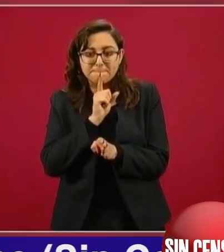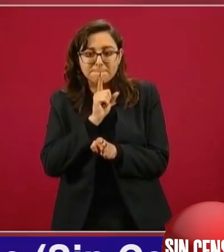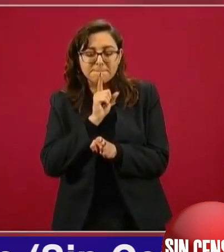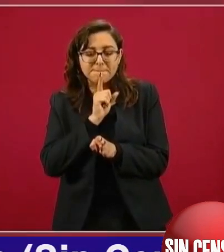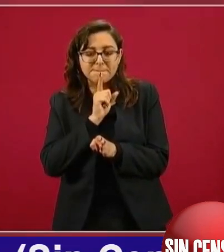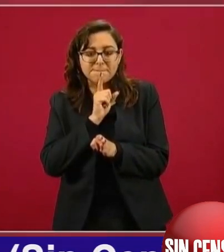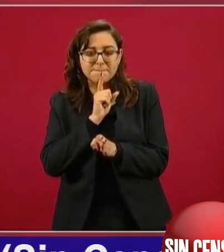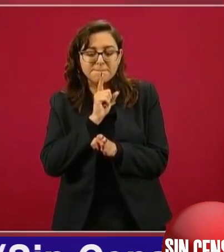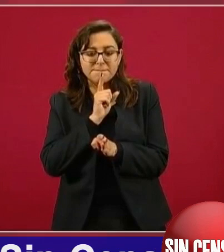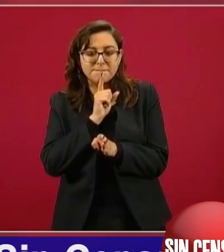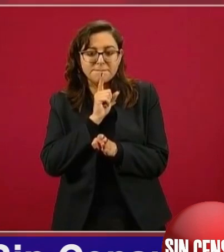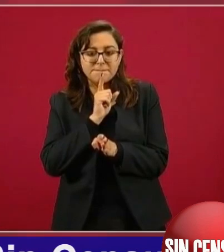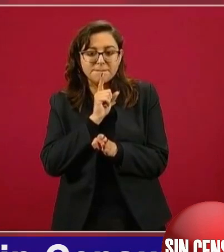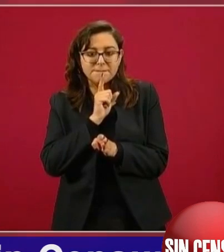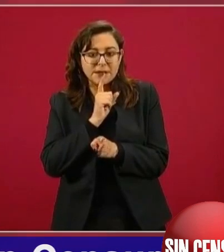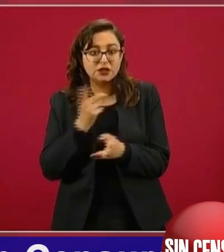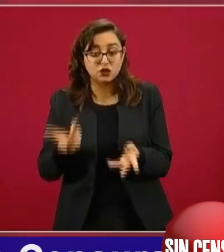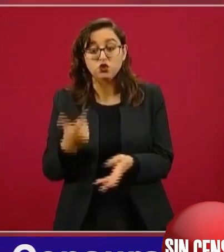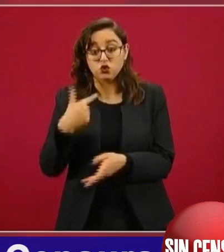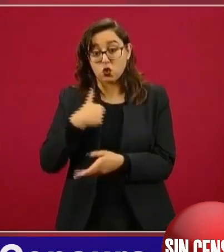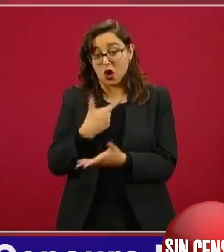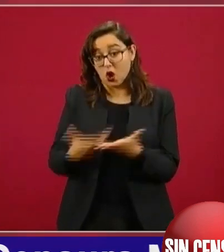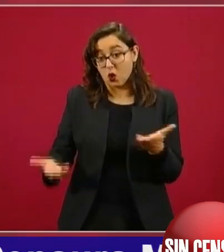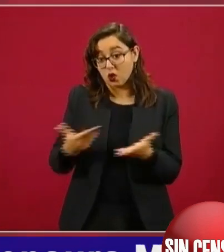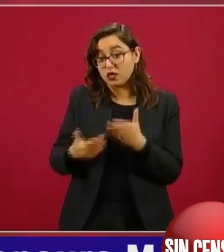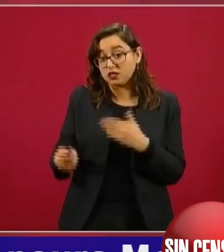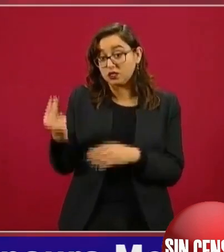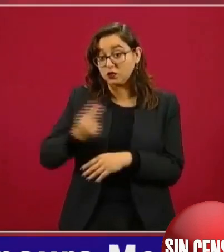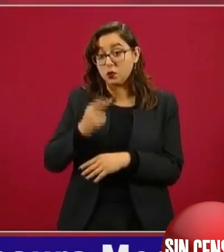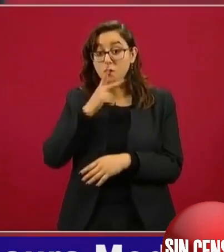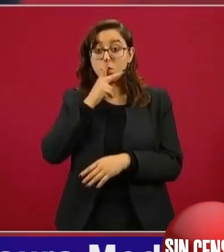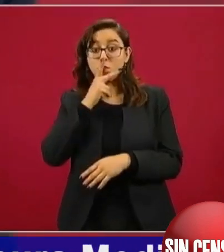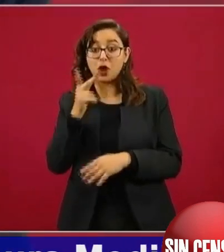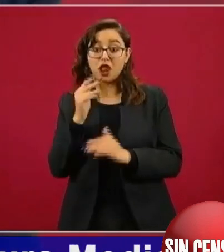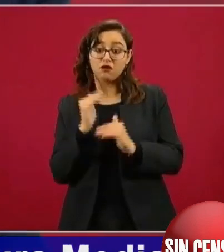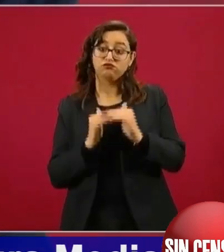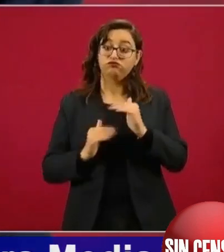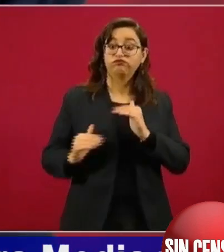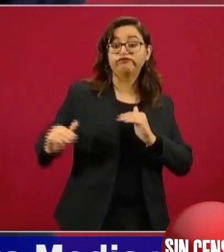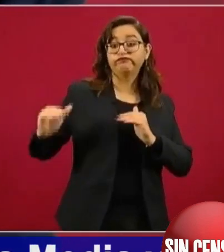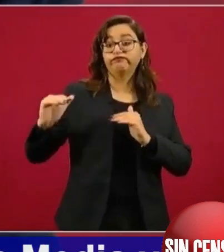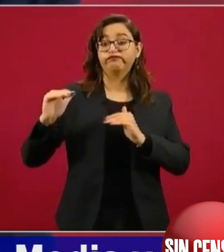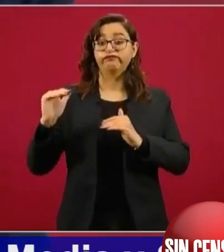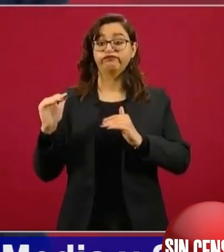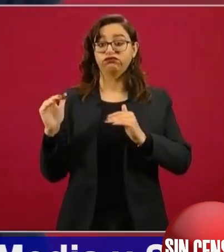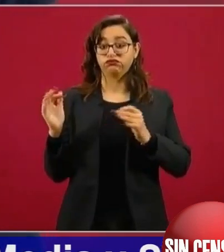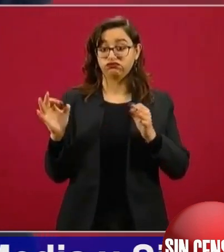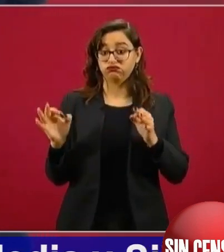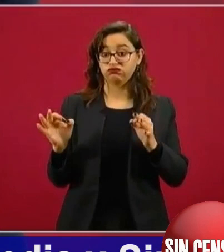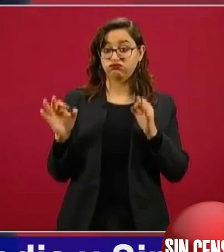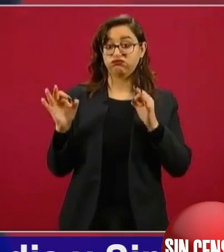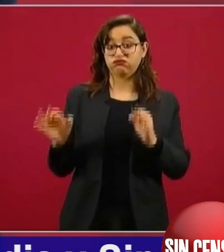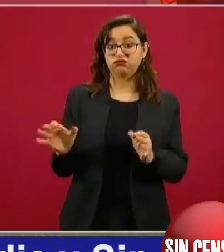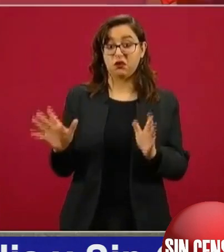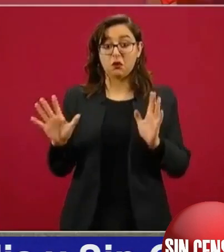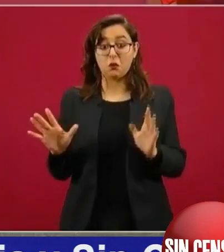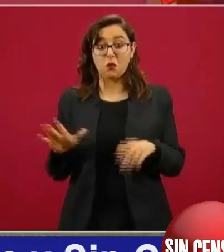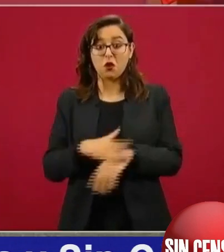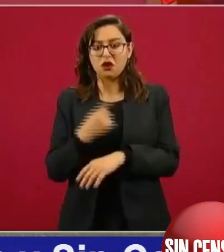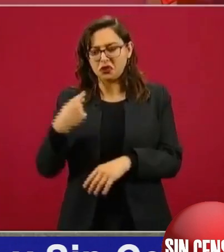físico y utilizar términos y conceptos rebuscados, porque si no se me acusa